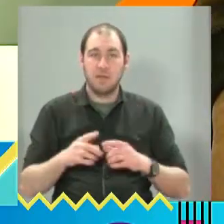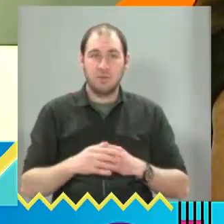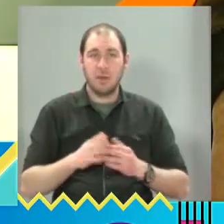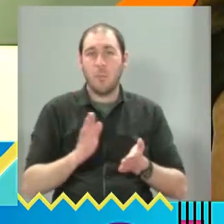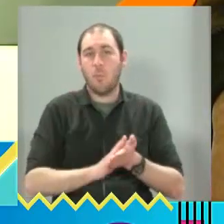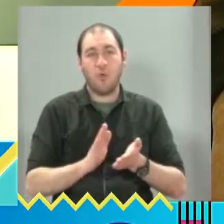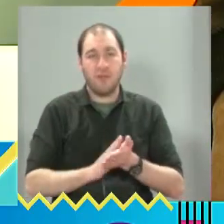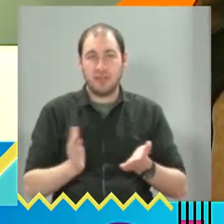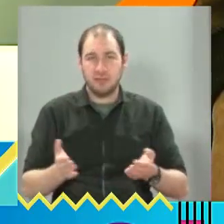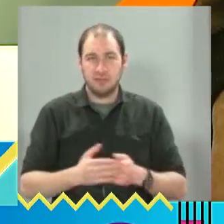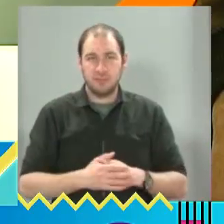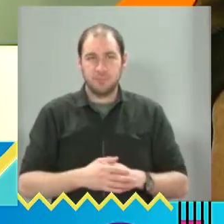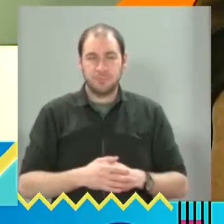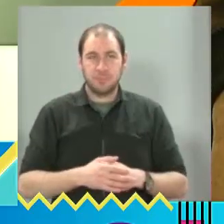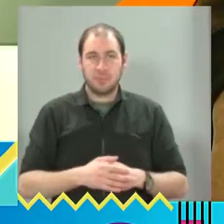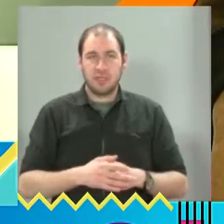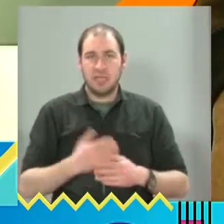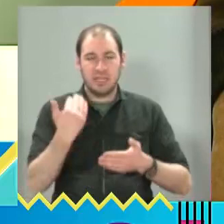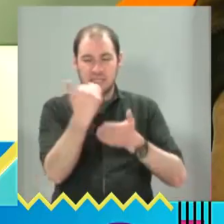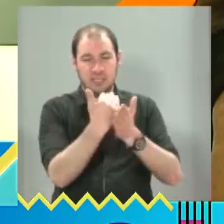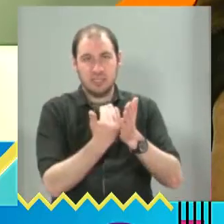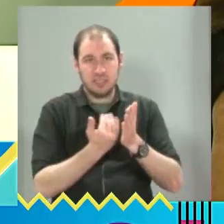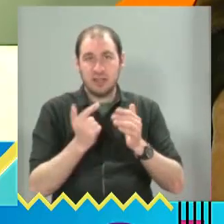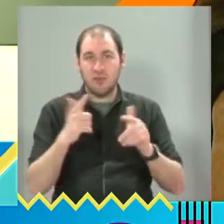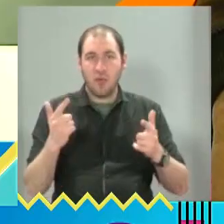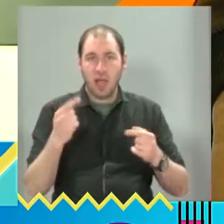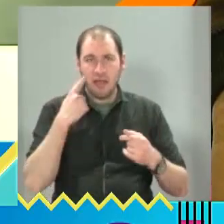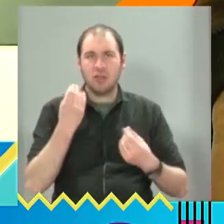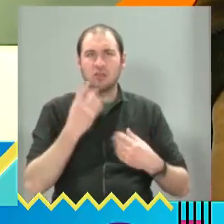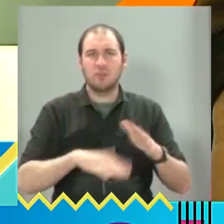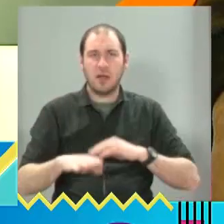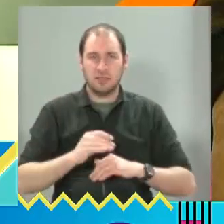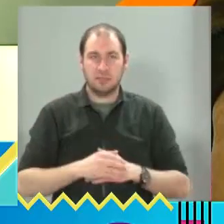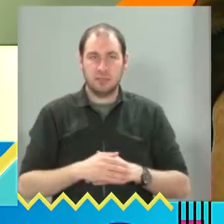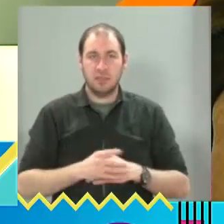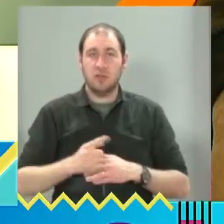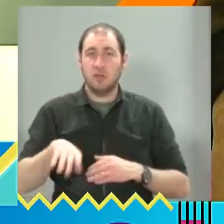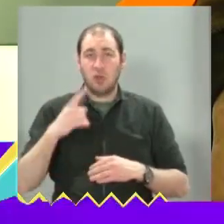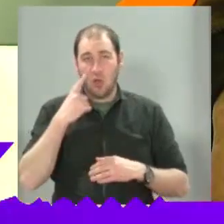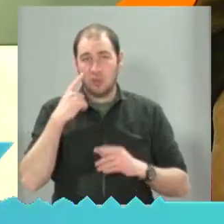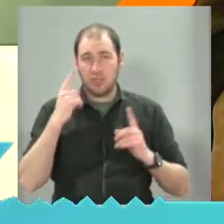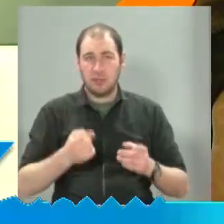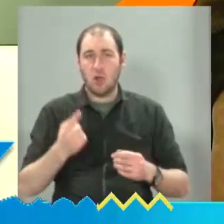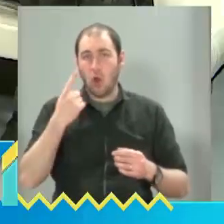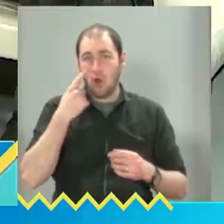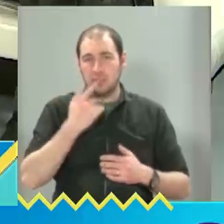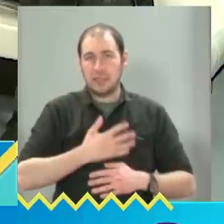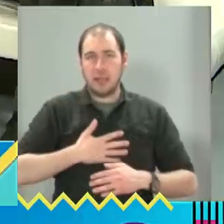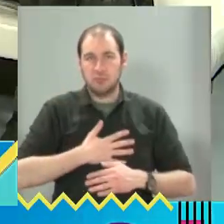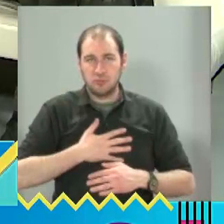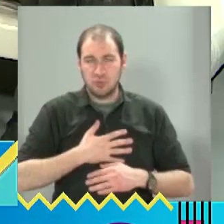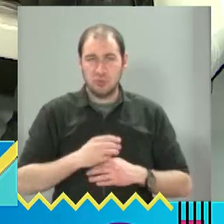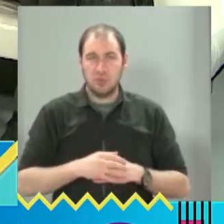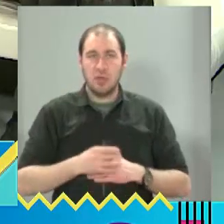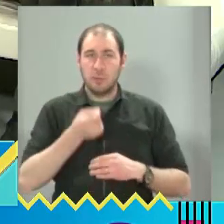es una prueba, digamos. No hay una receta de cómo tenemos que actuar, tenemos que conocernos también, conocer nuestras emociones.